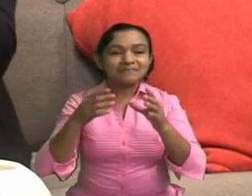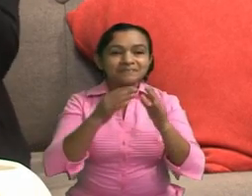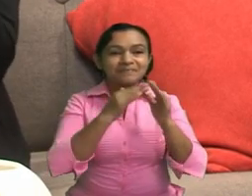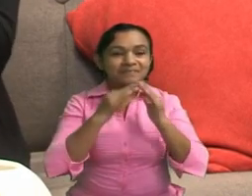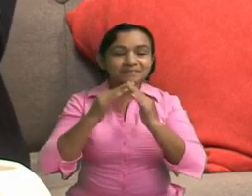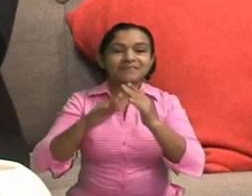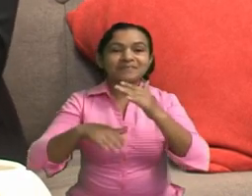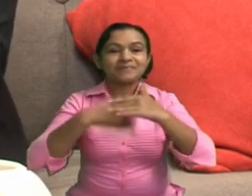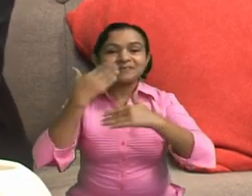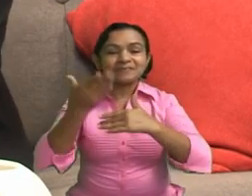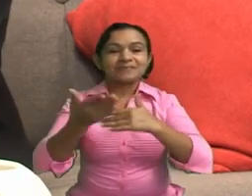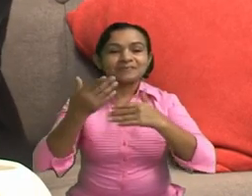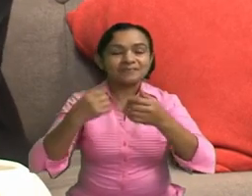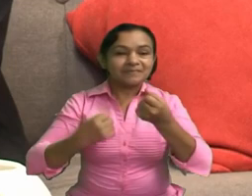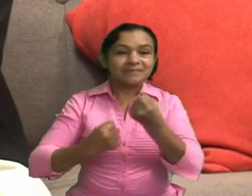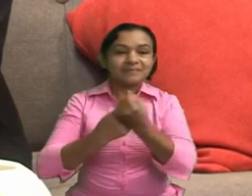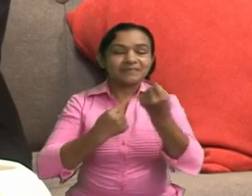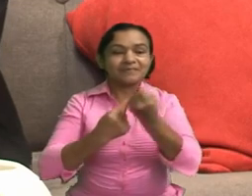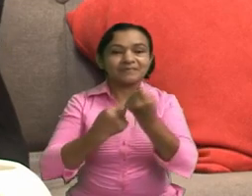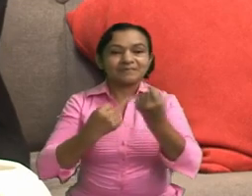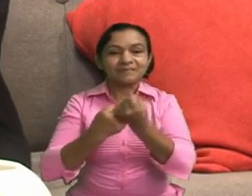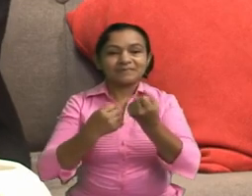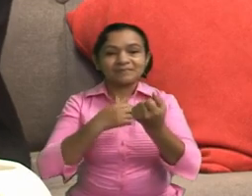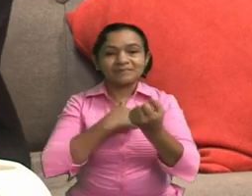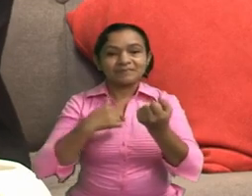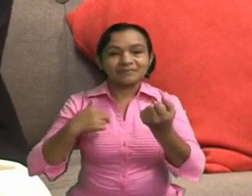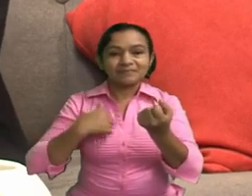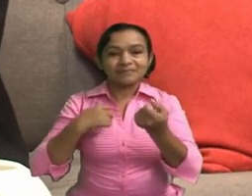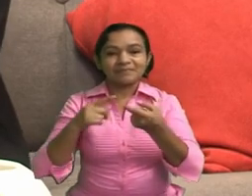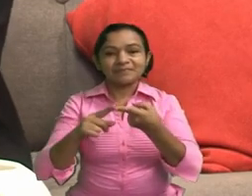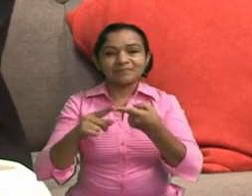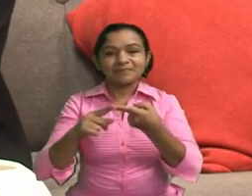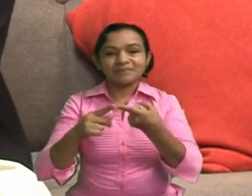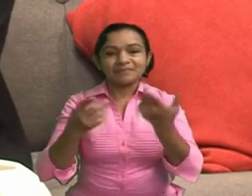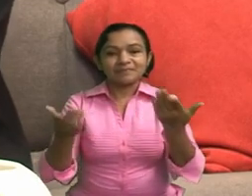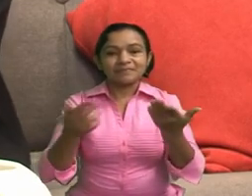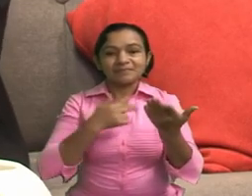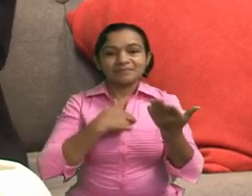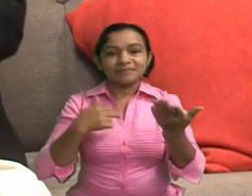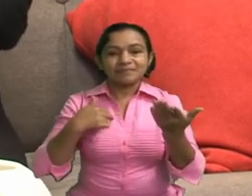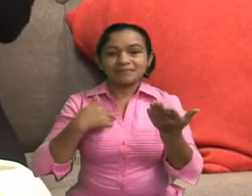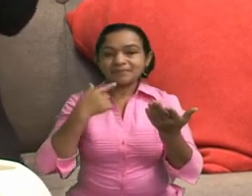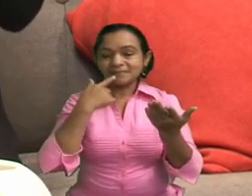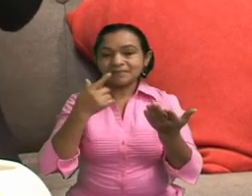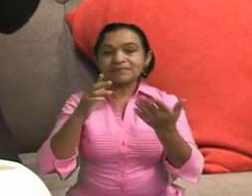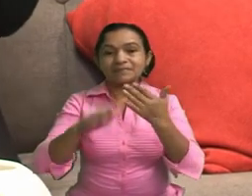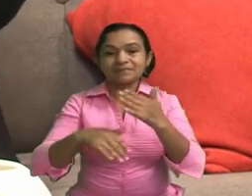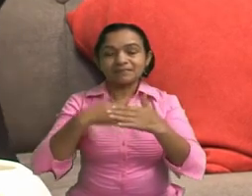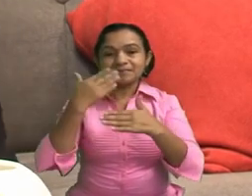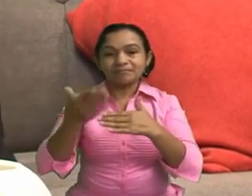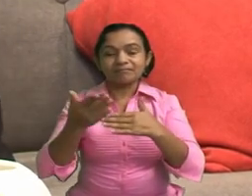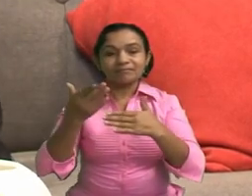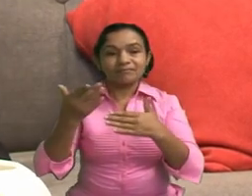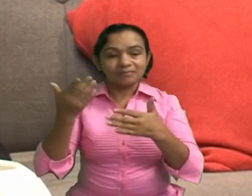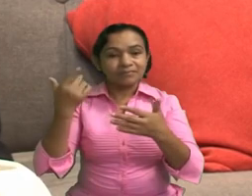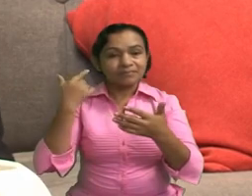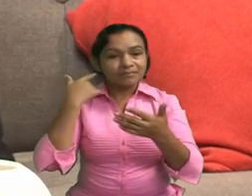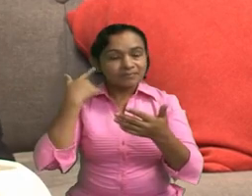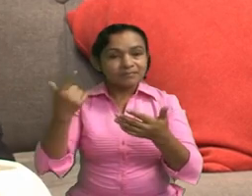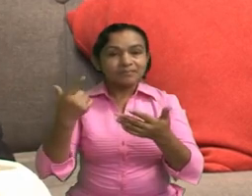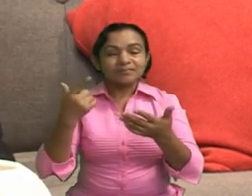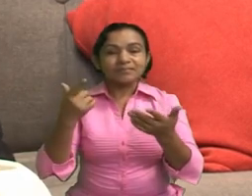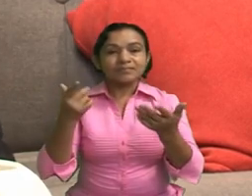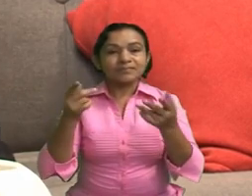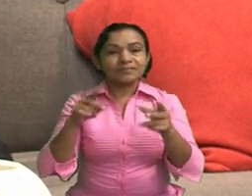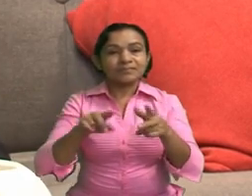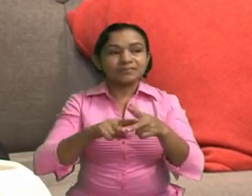poder tener un incentivo, ¿verdad?, siempre y cuando continuemos conservando. Porque de repente escuchamos esta iniciativa